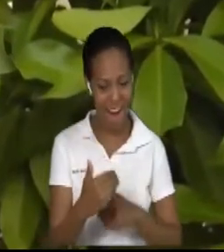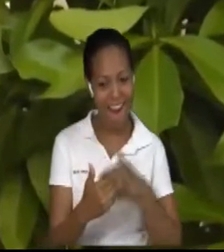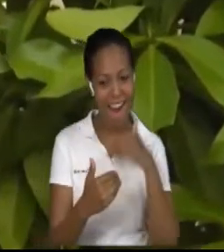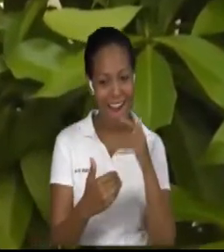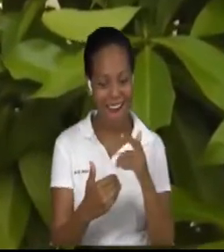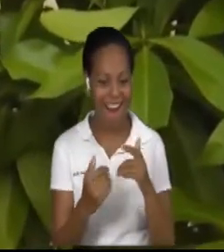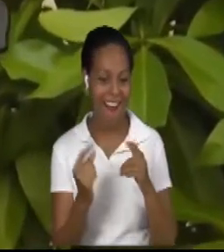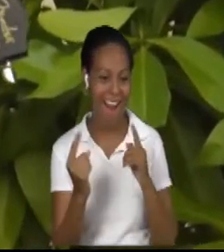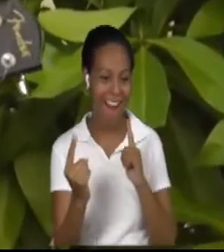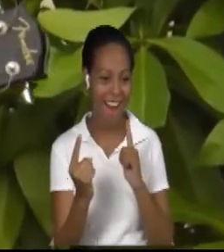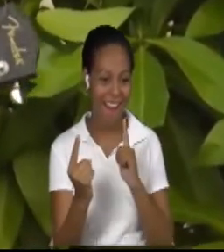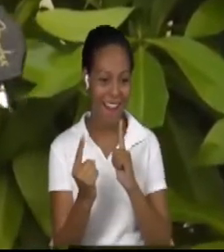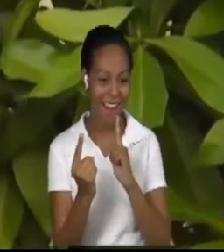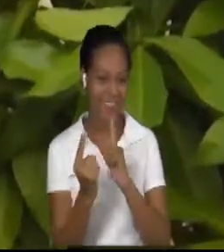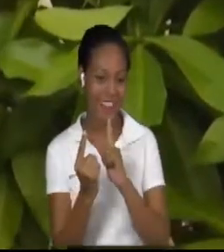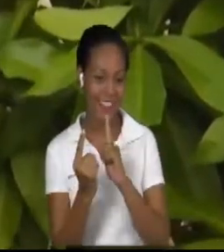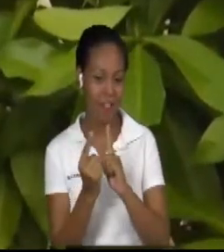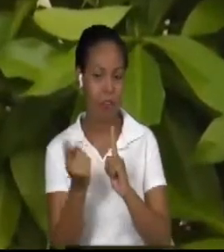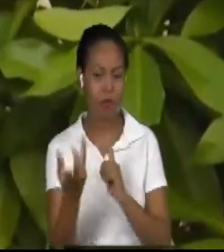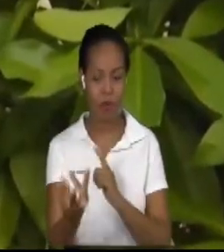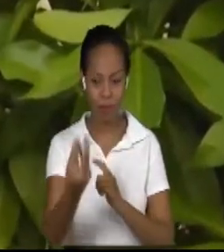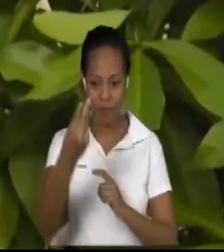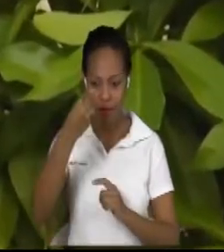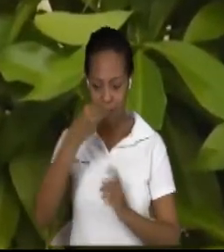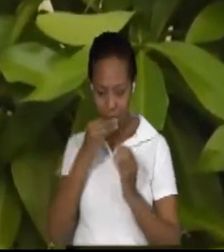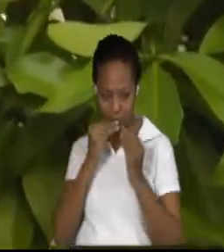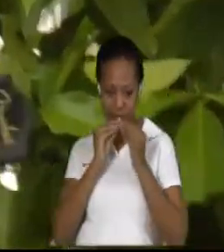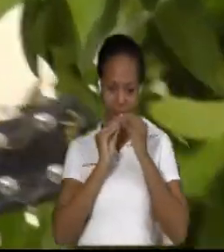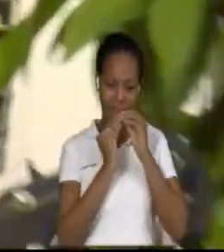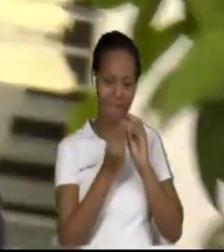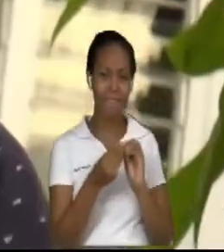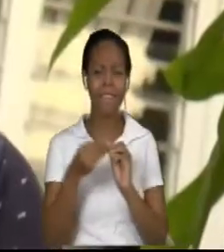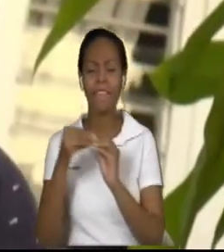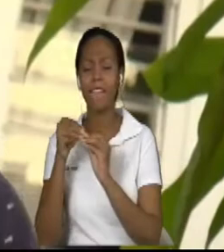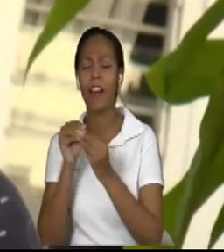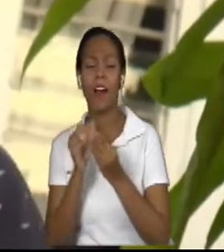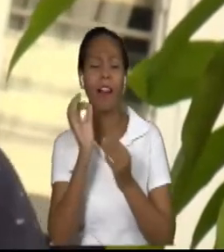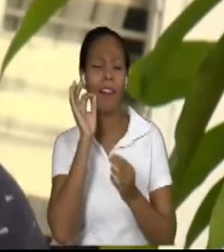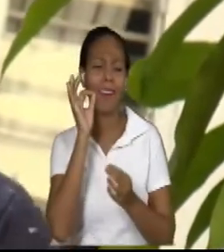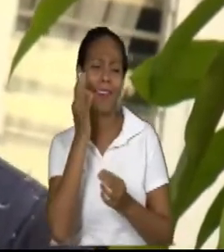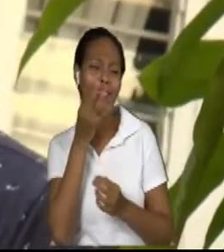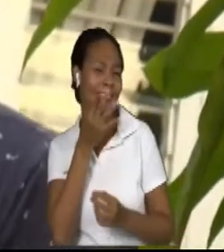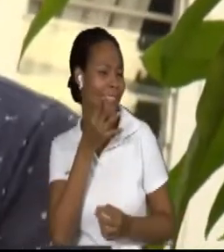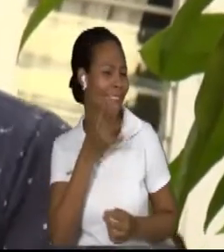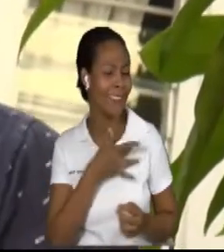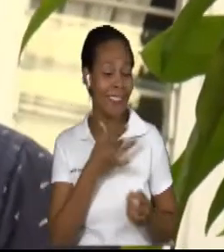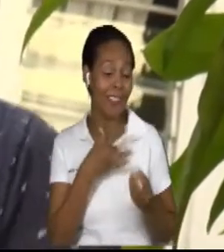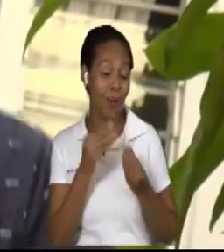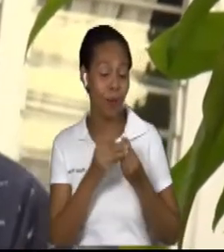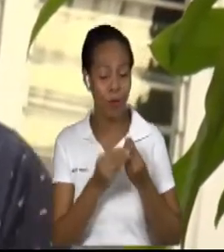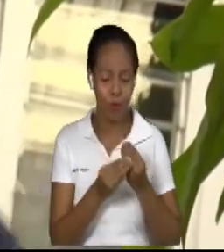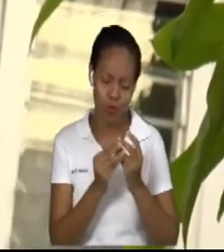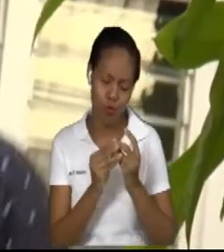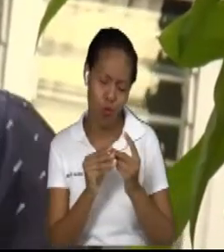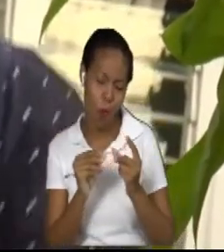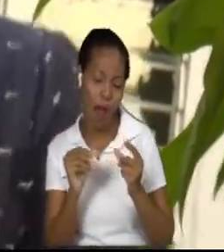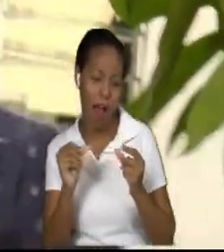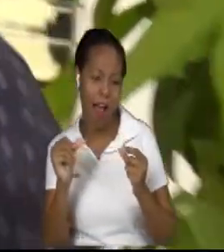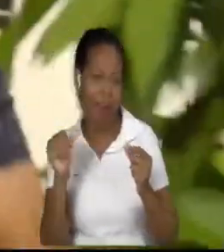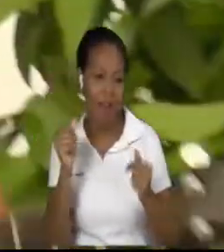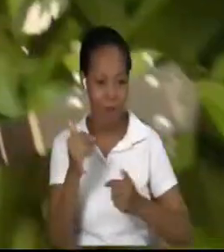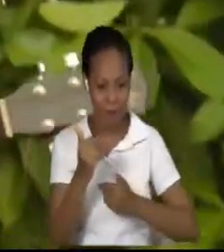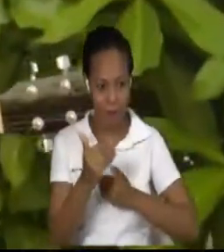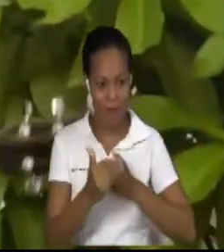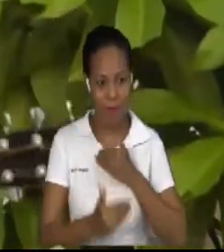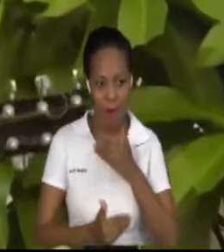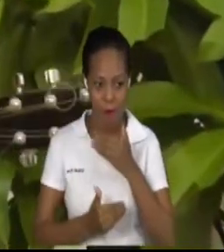poquito a poquito. Cuando tú me besas con esa destreza, veo que malicia con delicadeza. Pasito a pasito,